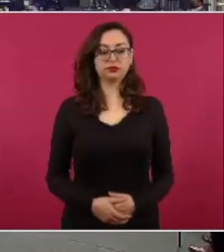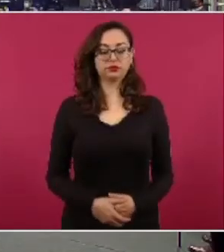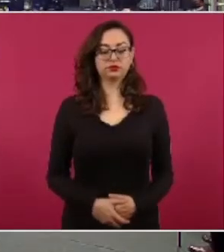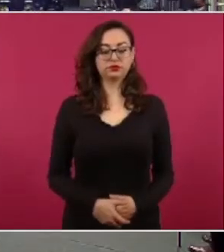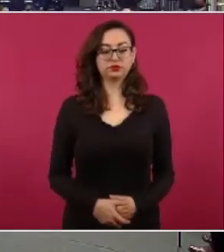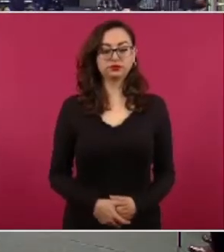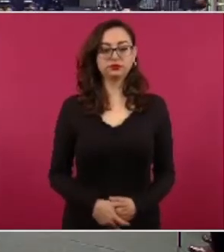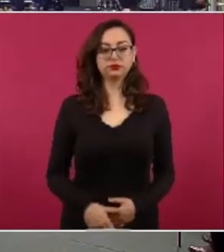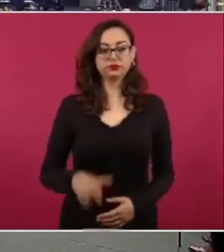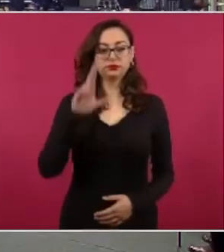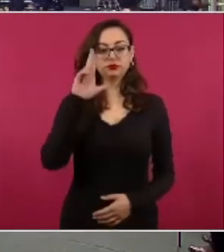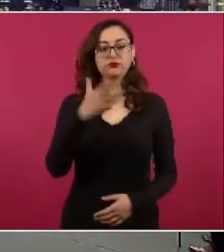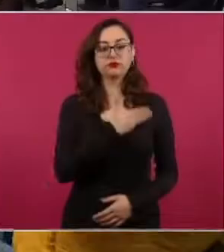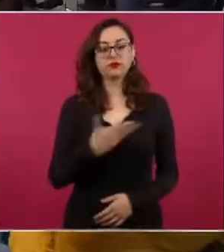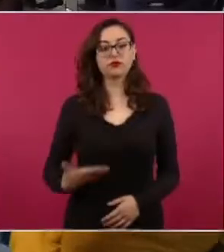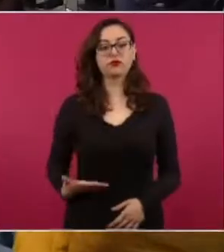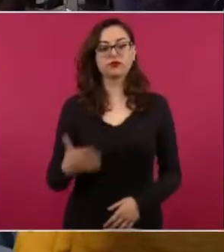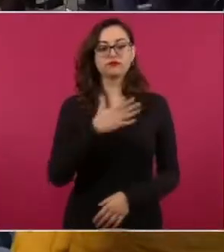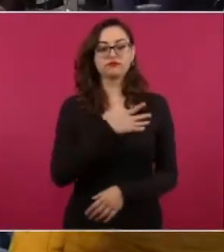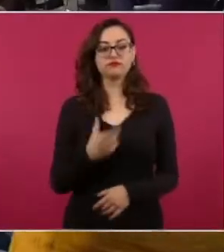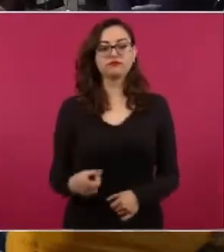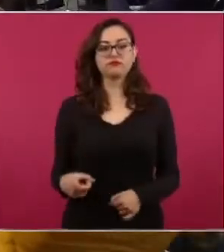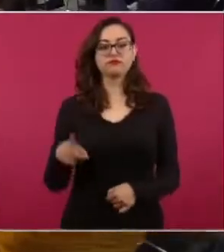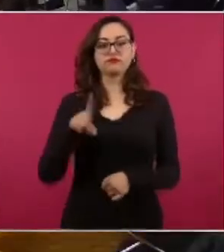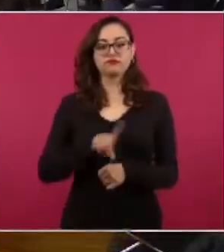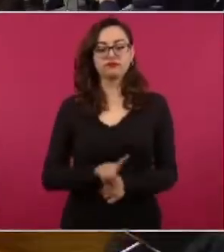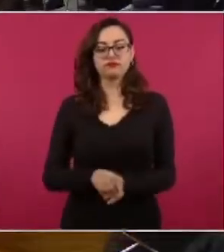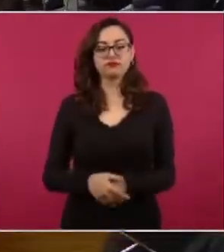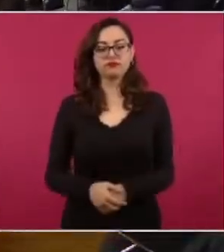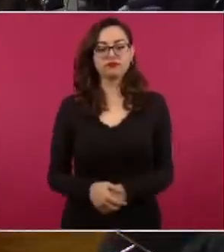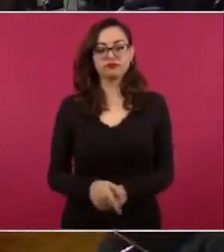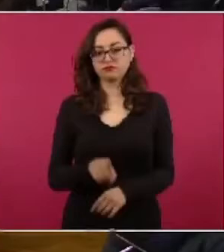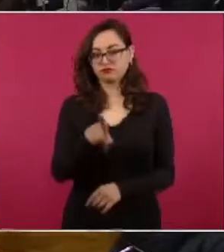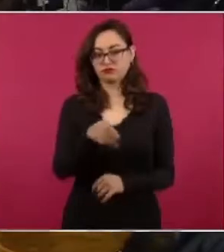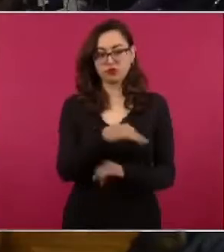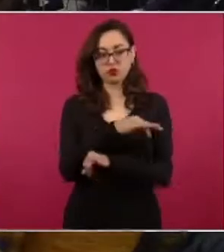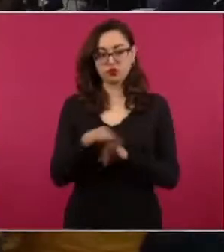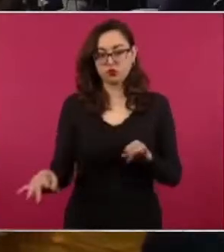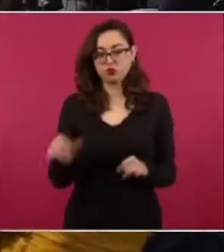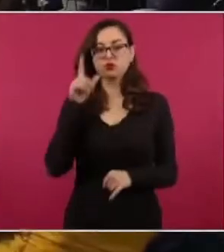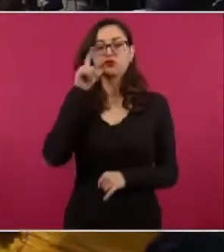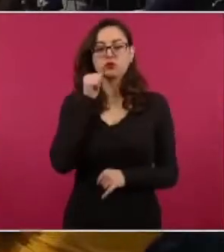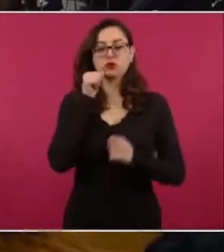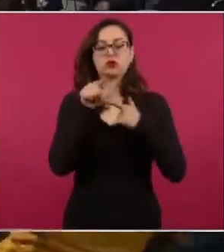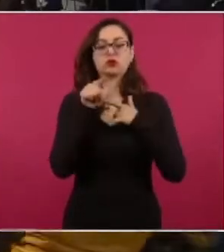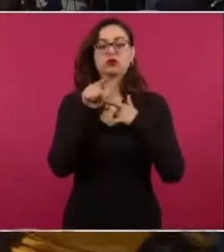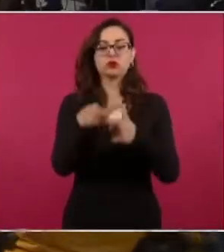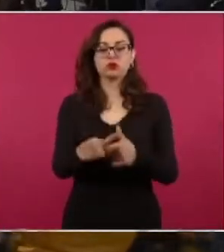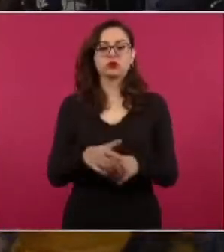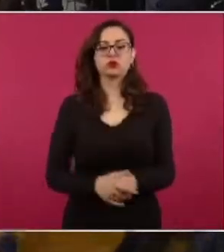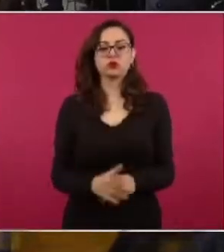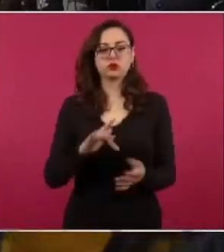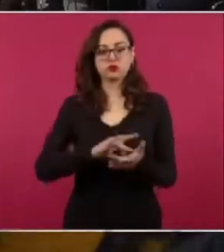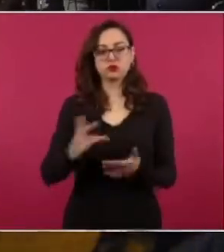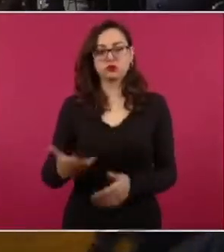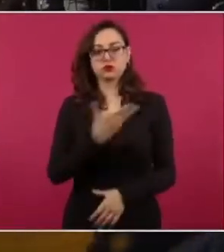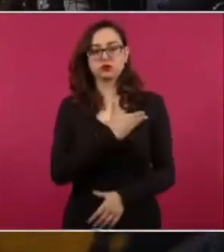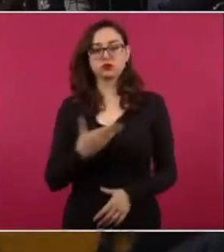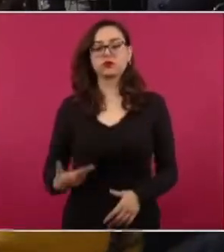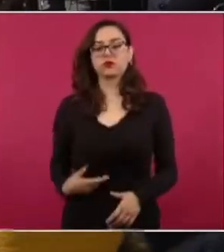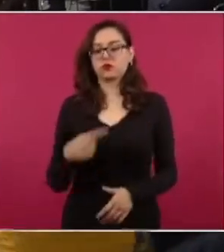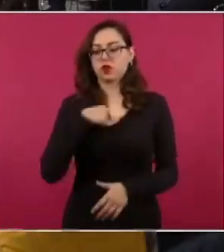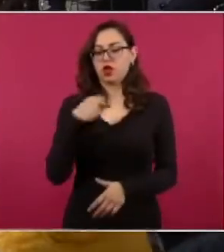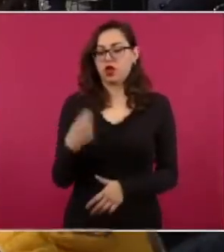Hola, Sí, pero mañana, porque ya con estos vamos a terminar. Gracias, presidente. Buenos días. Marco Fragoso del